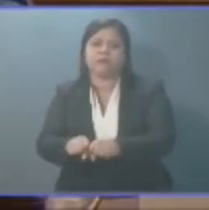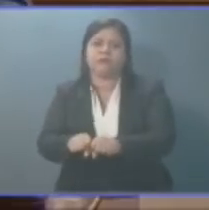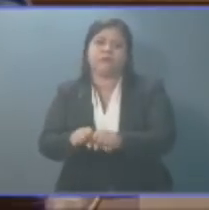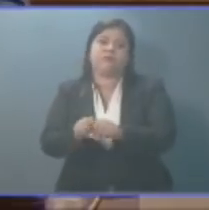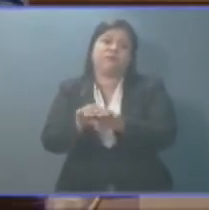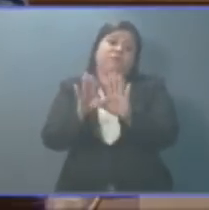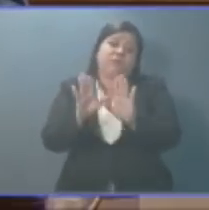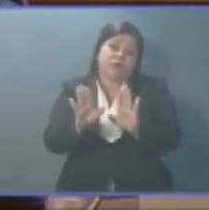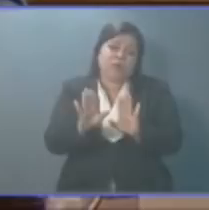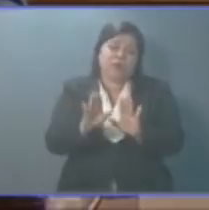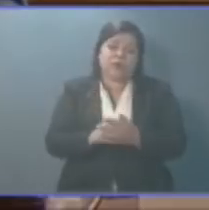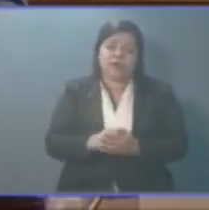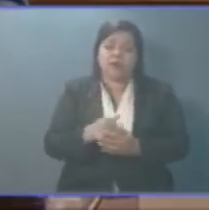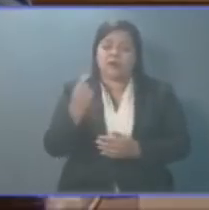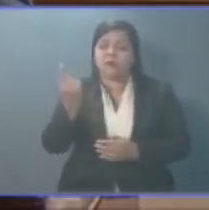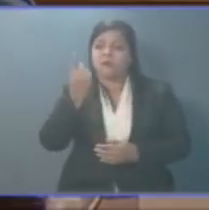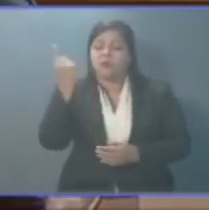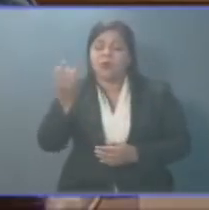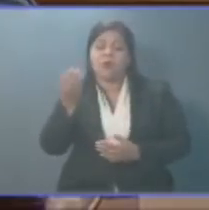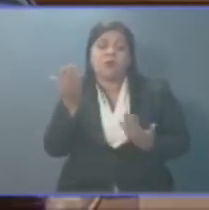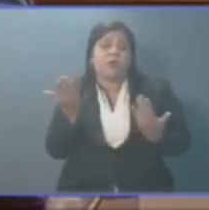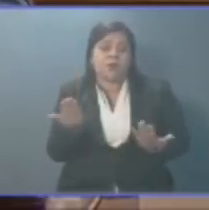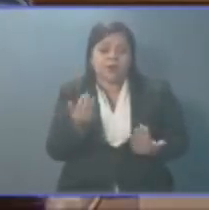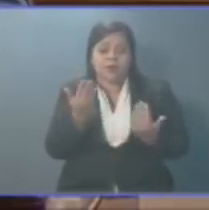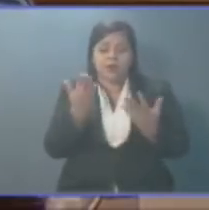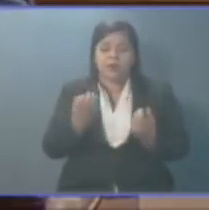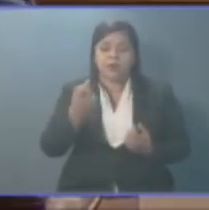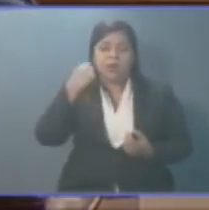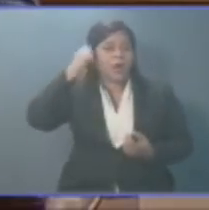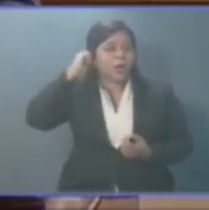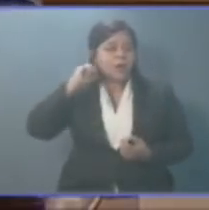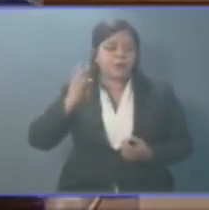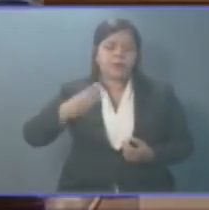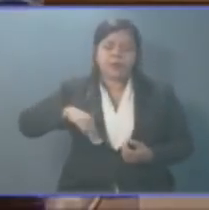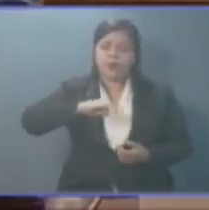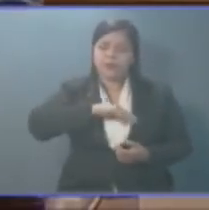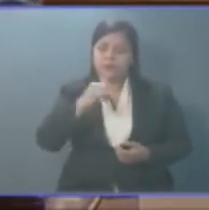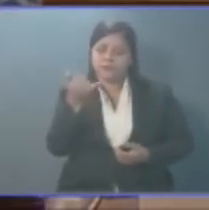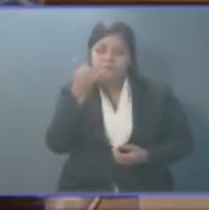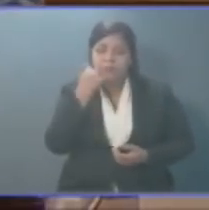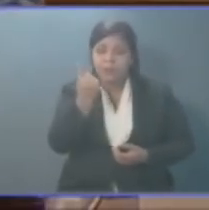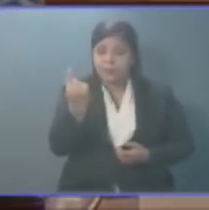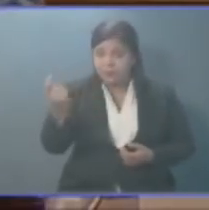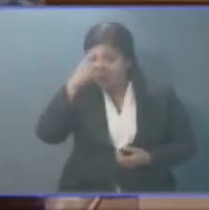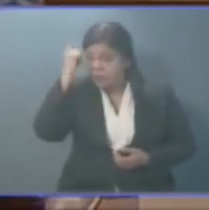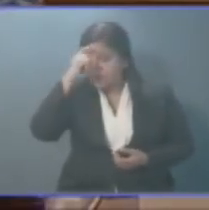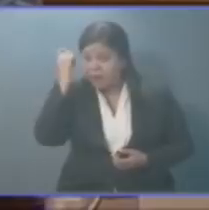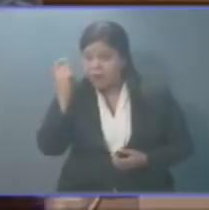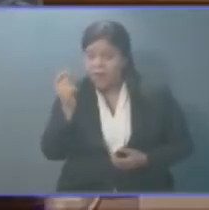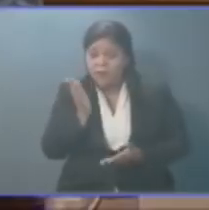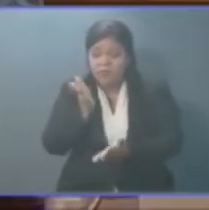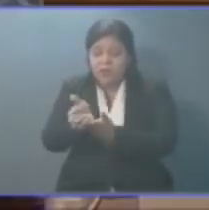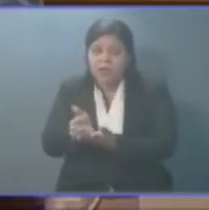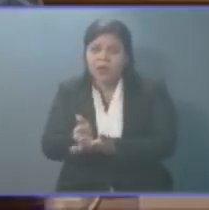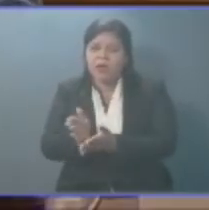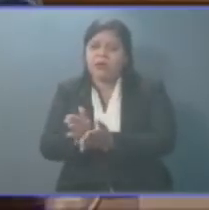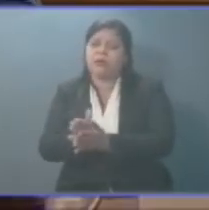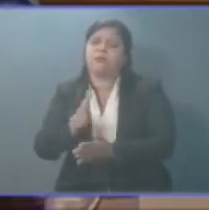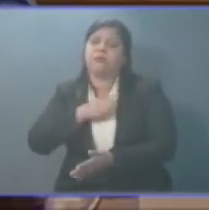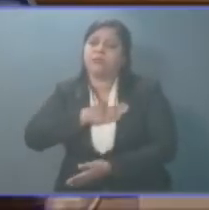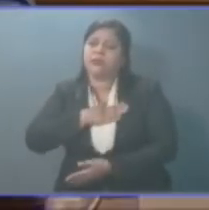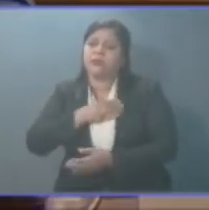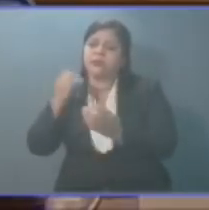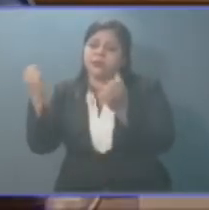llamada telefónica al despacho ministerial. Y cuando el trabajador o trabajadora llegaba a interponer su queja,